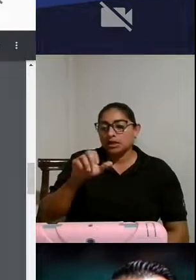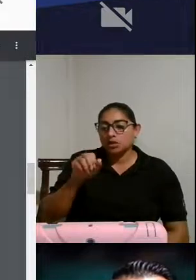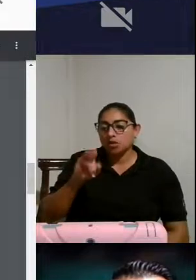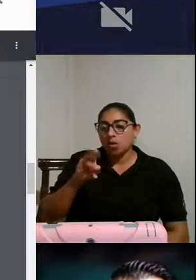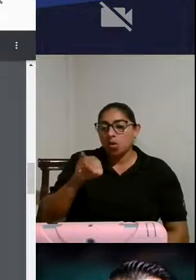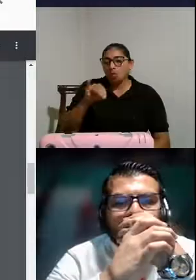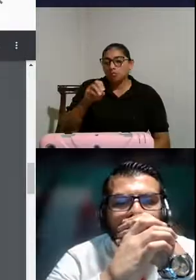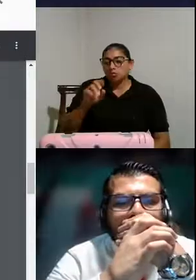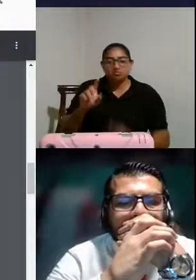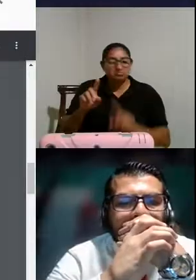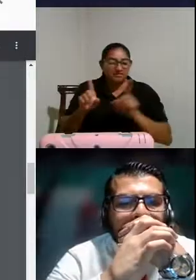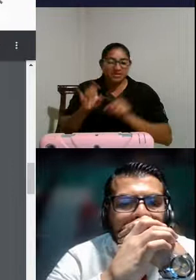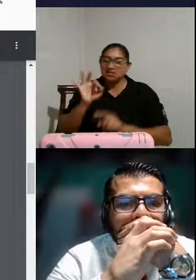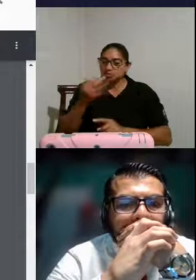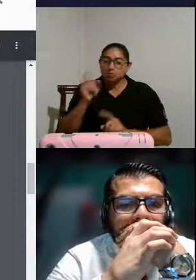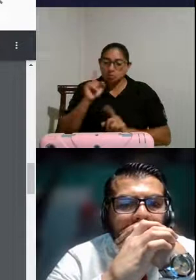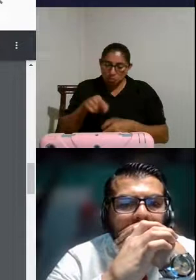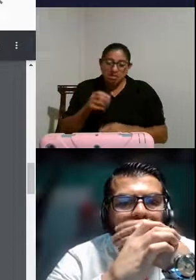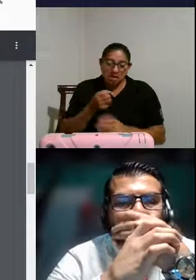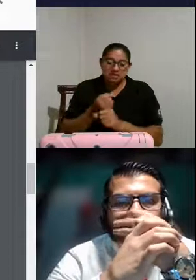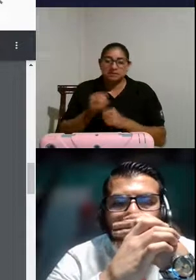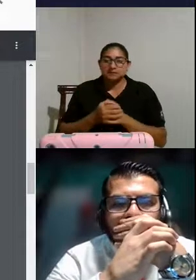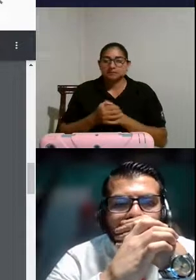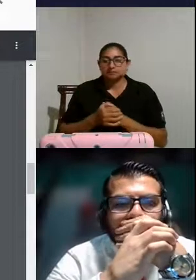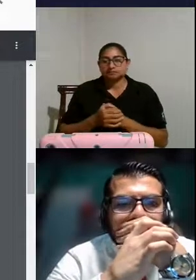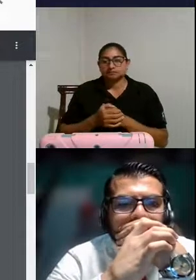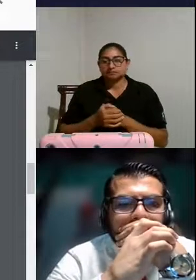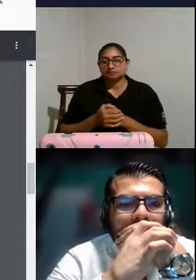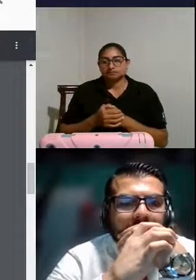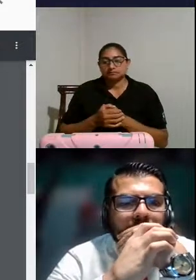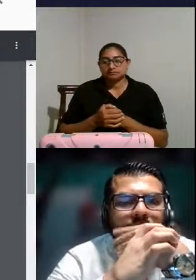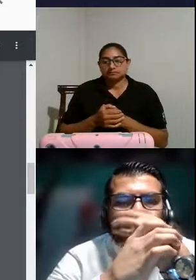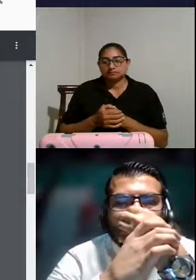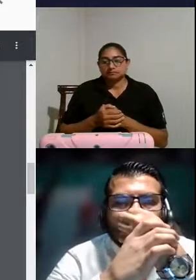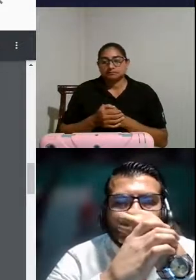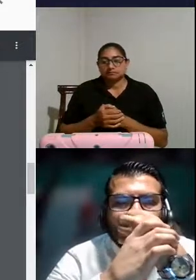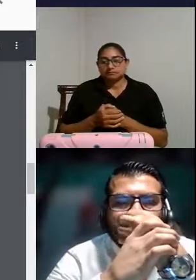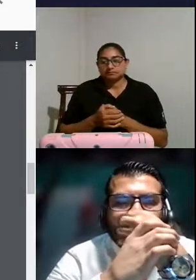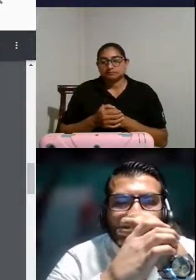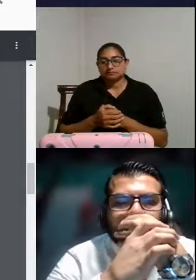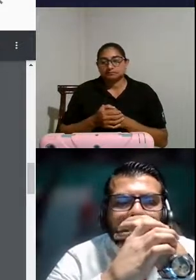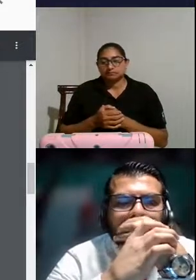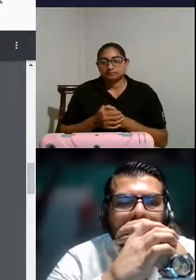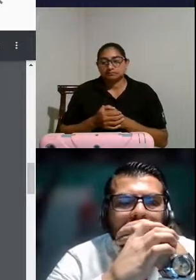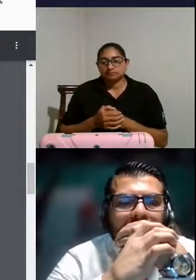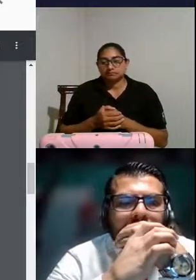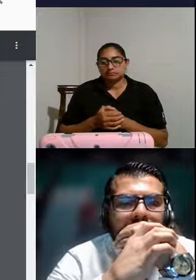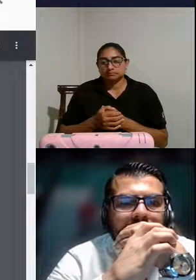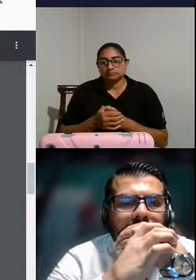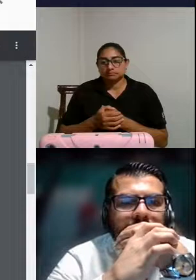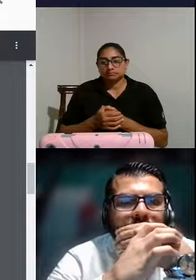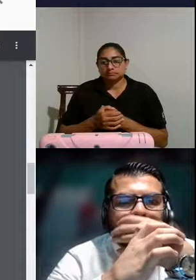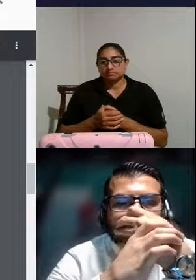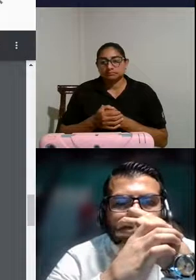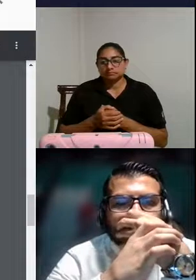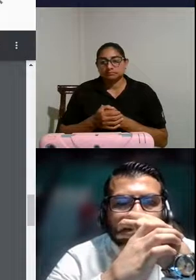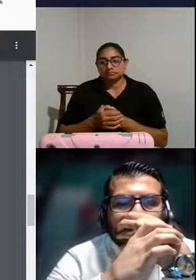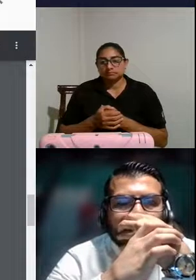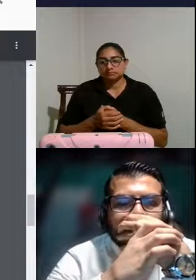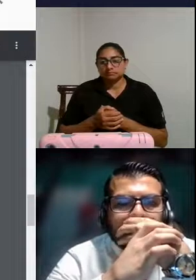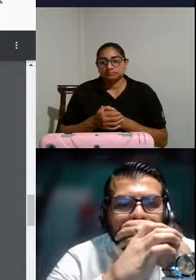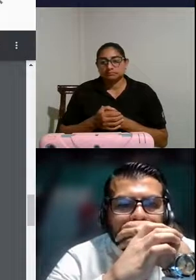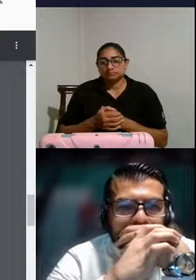hacer de tarea. Cualquier cosa ahí nos escriben en el foro. Pero la factorización de x a la 3 menos x menos